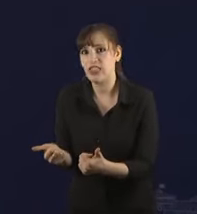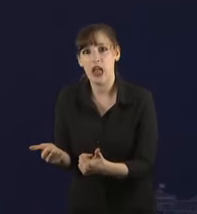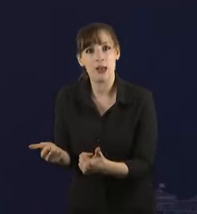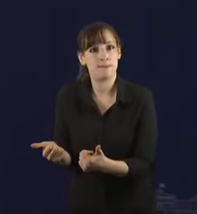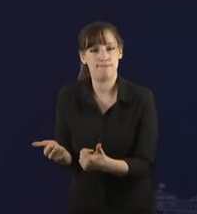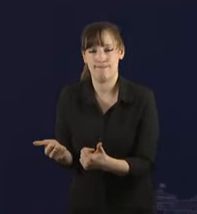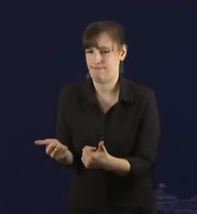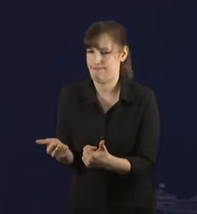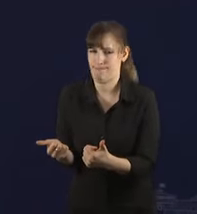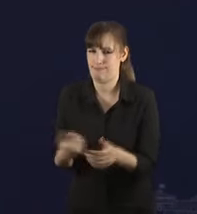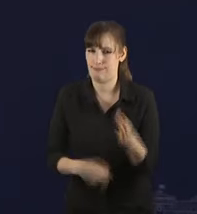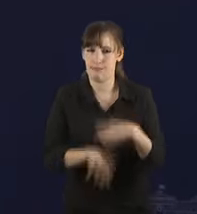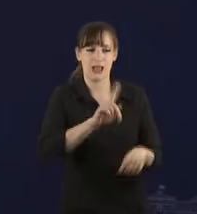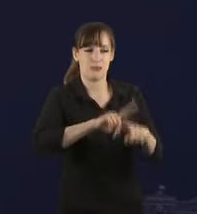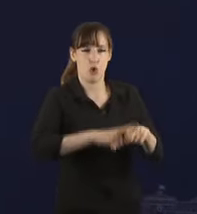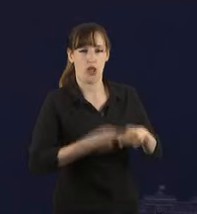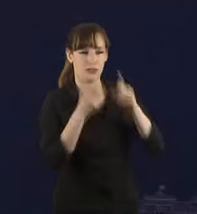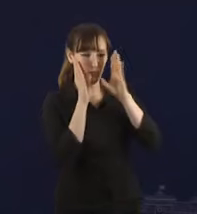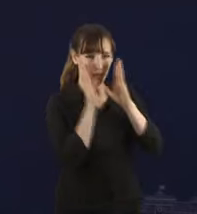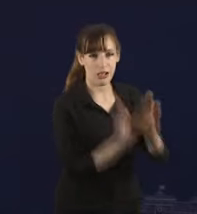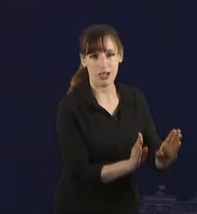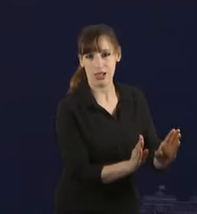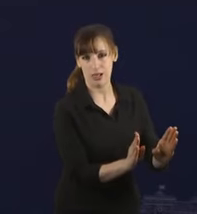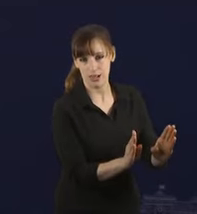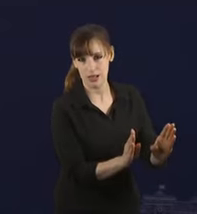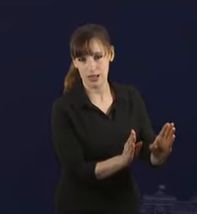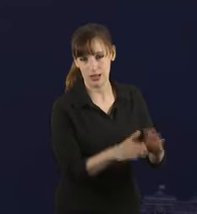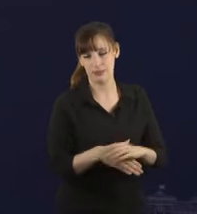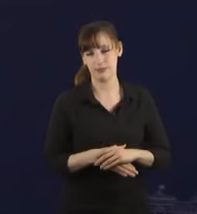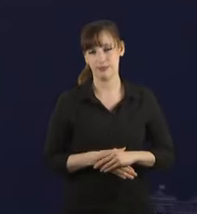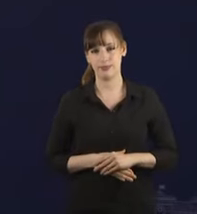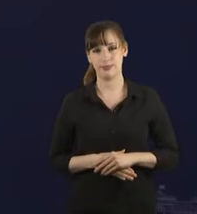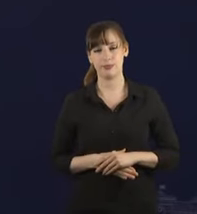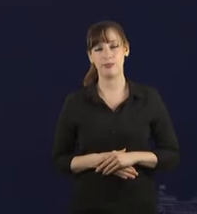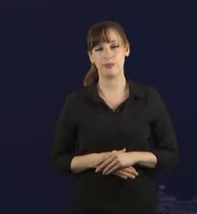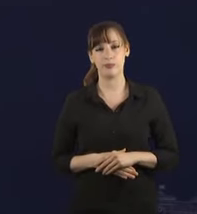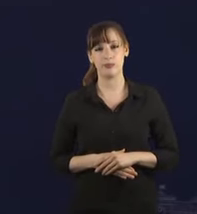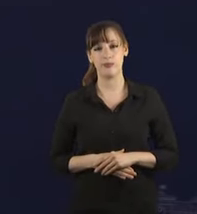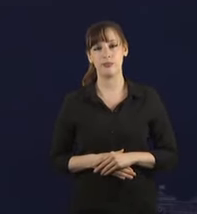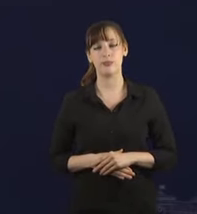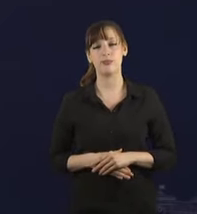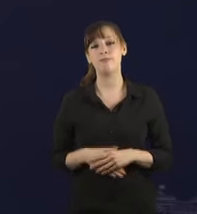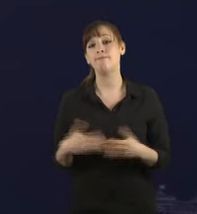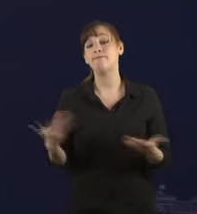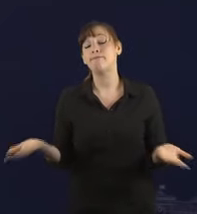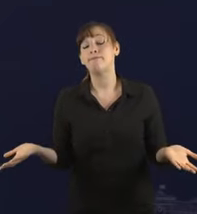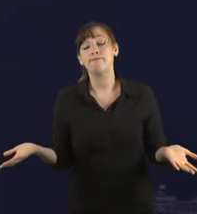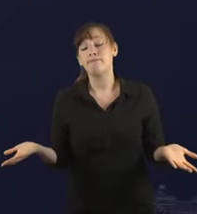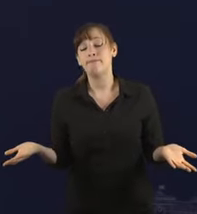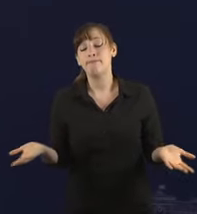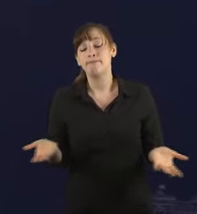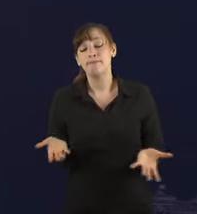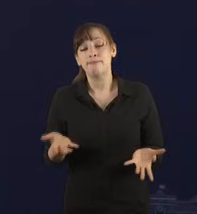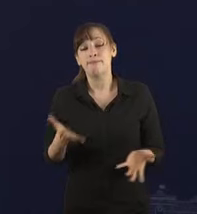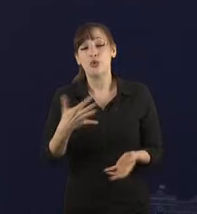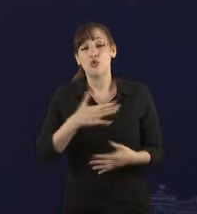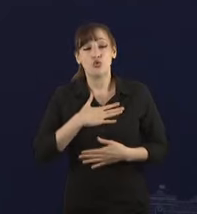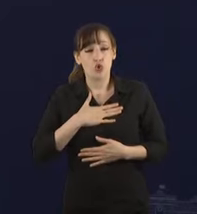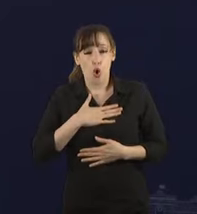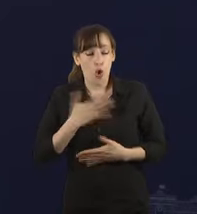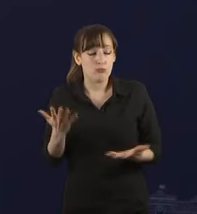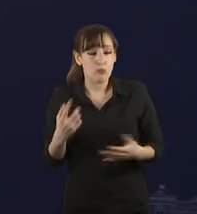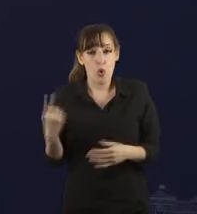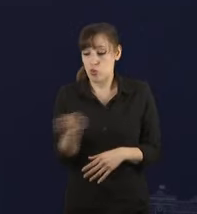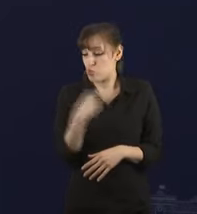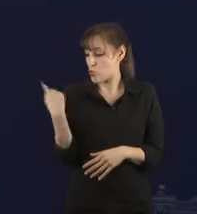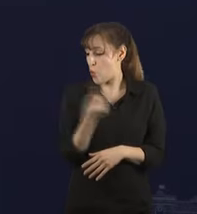en Buscar el bienestar de de un grupo de gente como los que ellos representan Así que yo nosotros